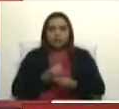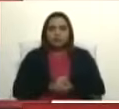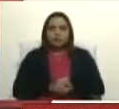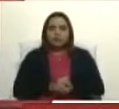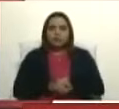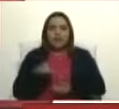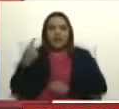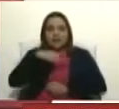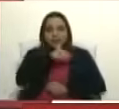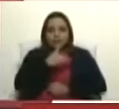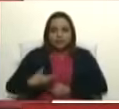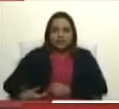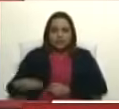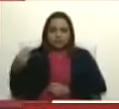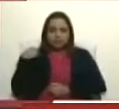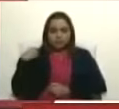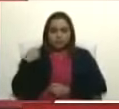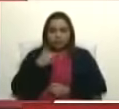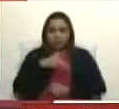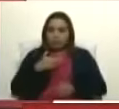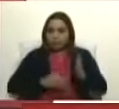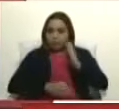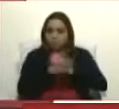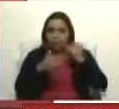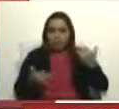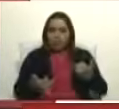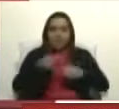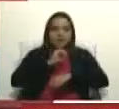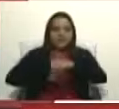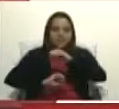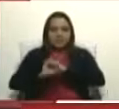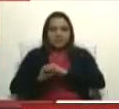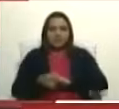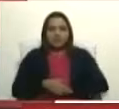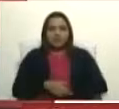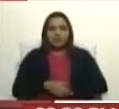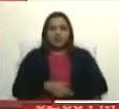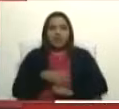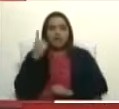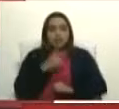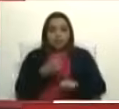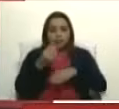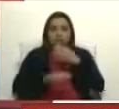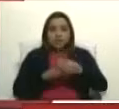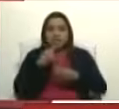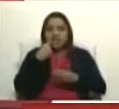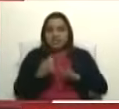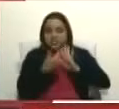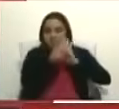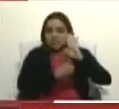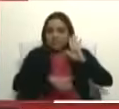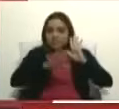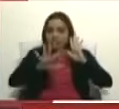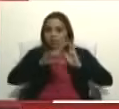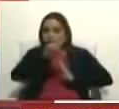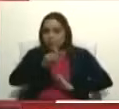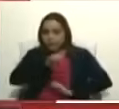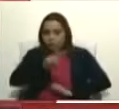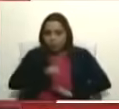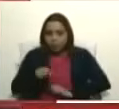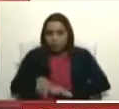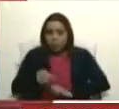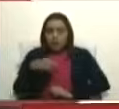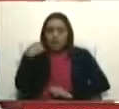presidente hablaba que vamos pues a una ofensiva. Tenemos que cumplir lo que está aquí en las 5 preguntas, lo que dijo el